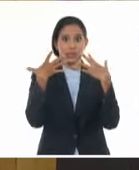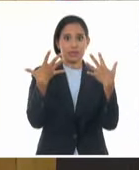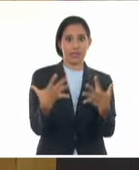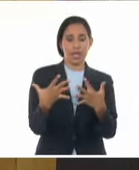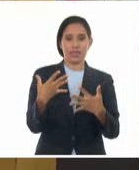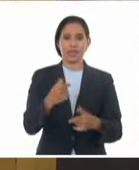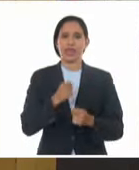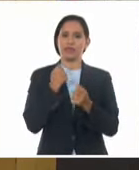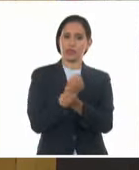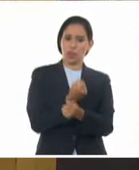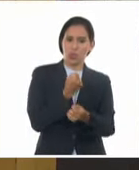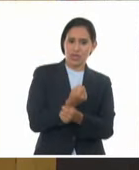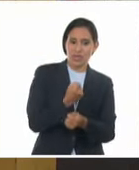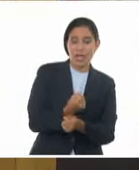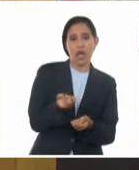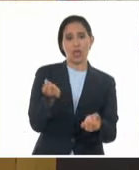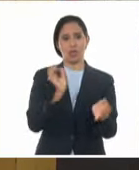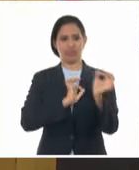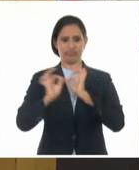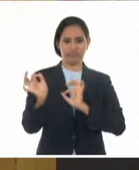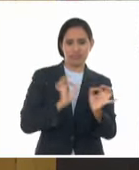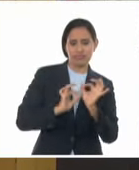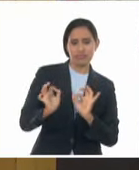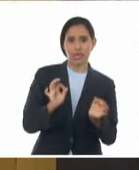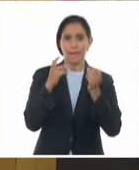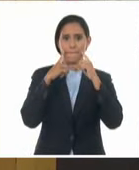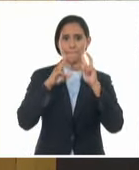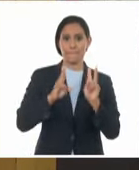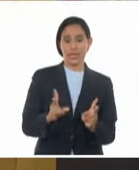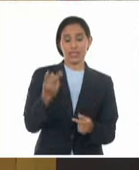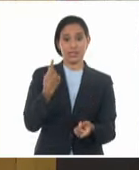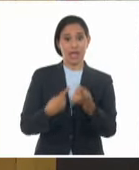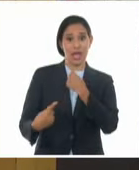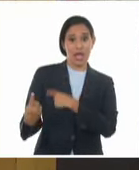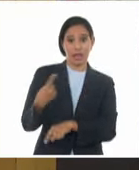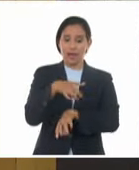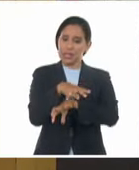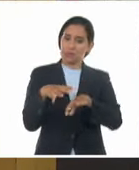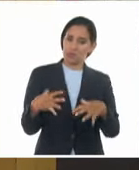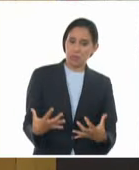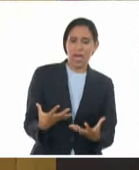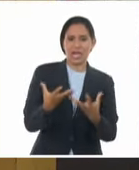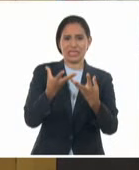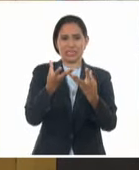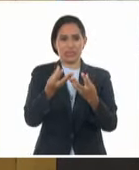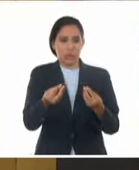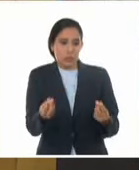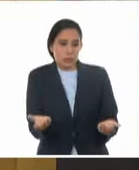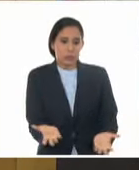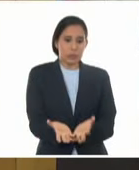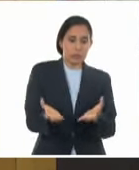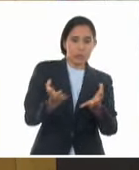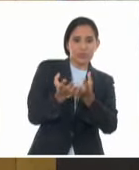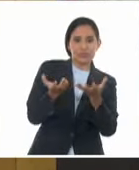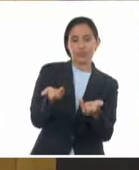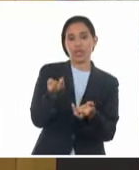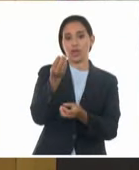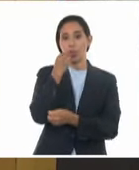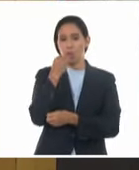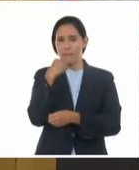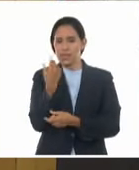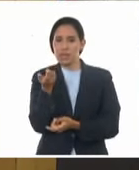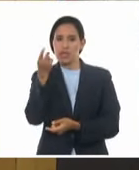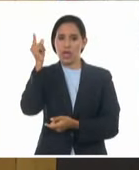riesgos sanitarios y con ello convocar a las múltiples profesiones de las ciencias de la salud y